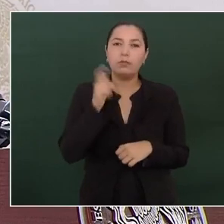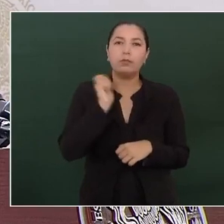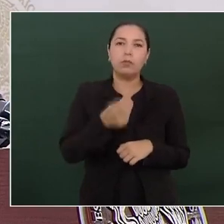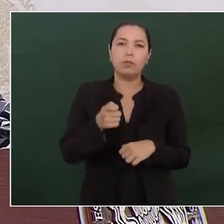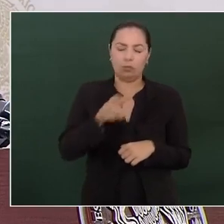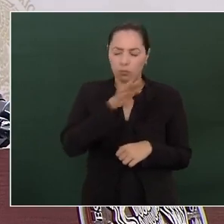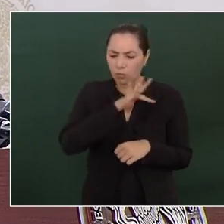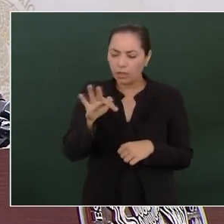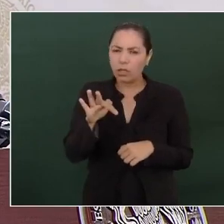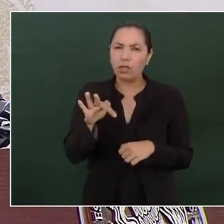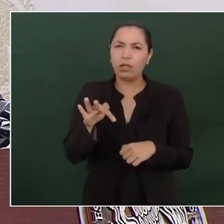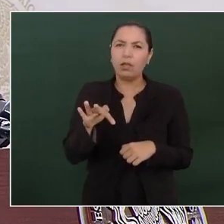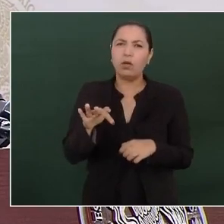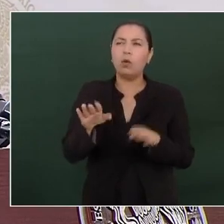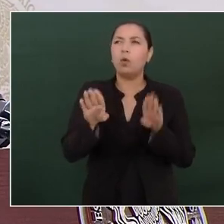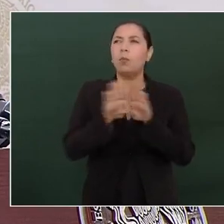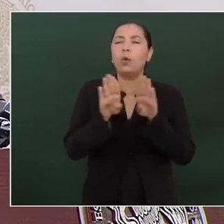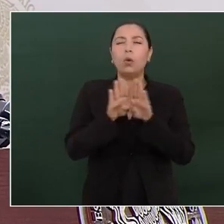pues tenga que